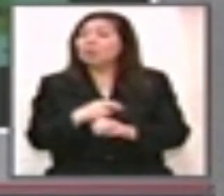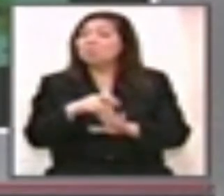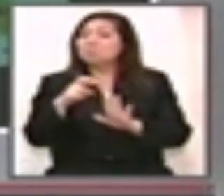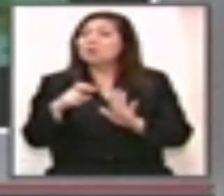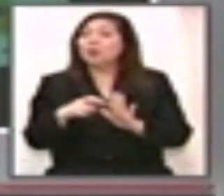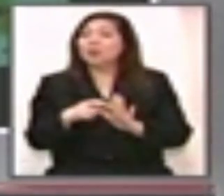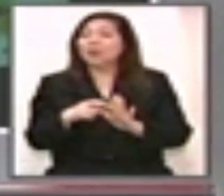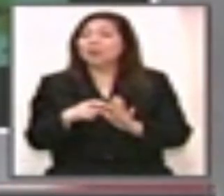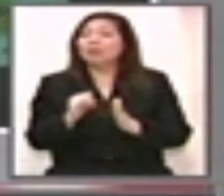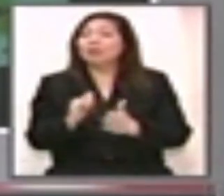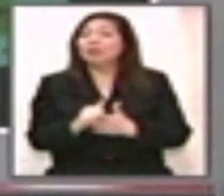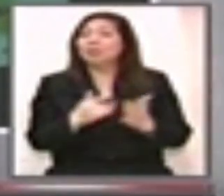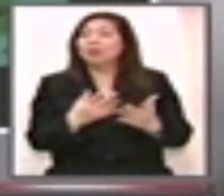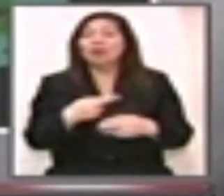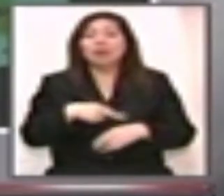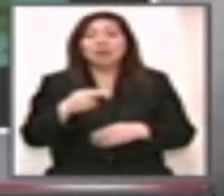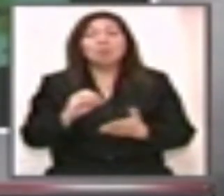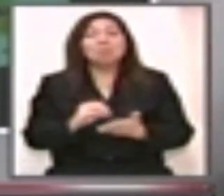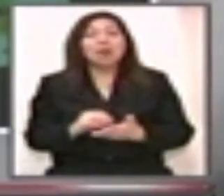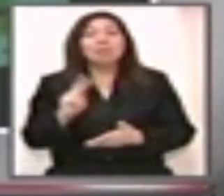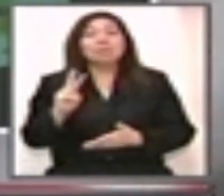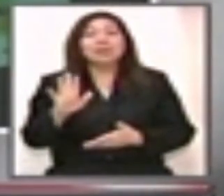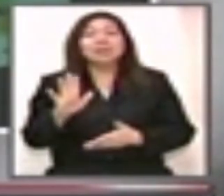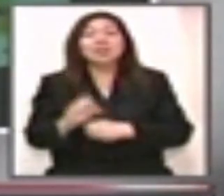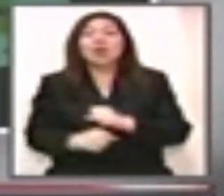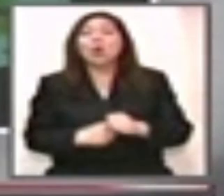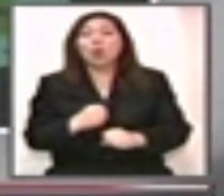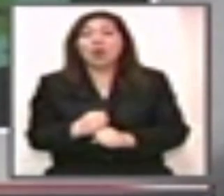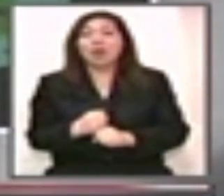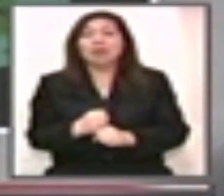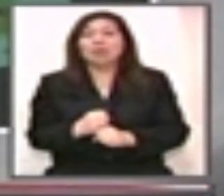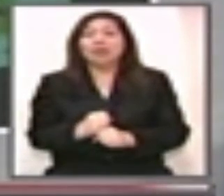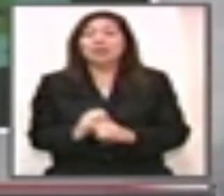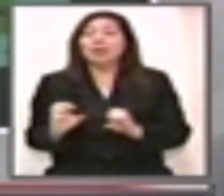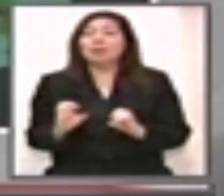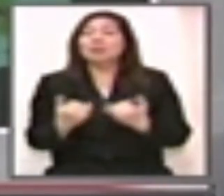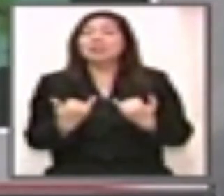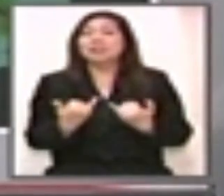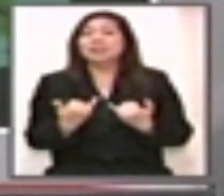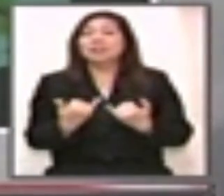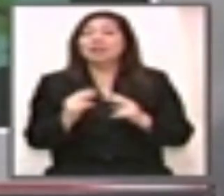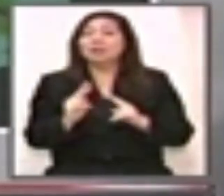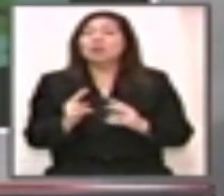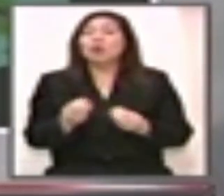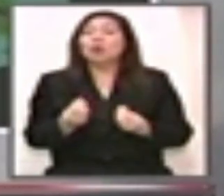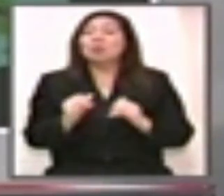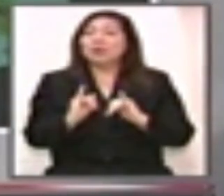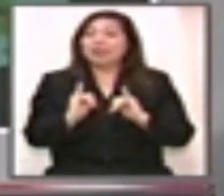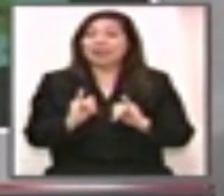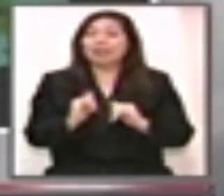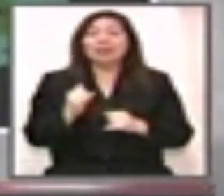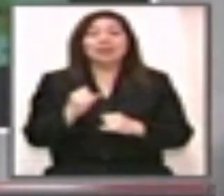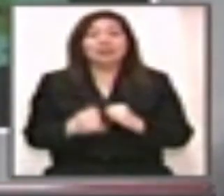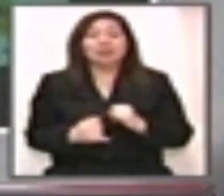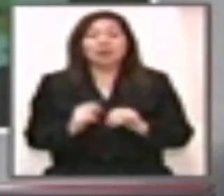proyecto que estaba esperado por la región por más de 25 años y estamos logrando, y estas son las vistas de cómo van a quedar